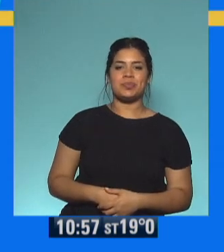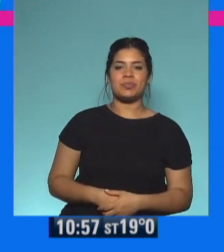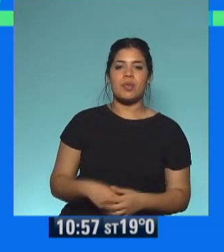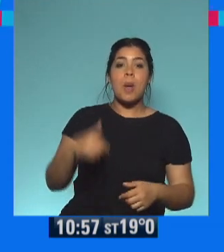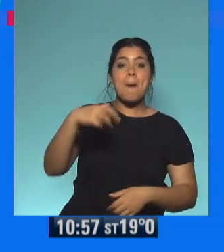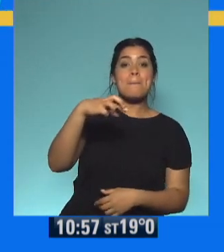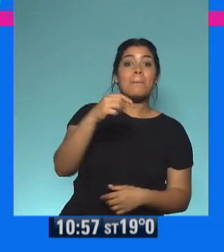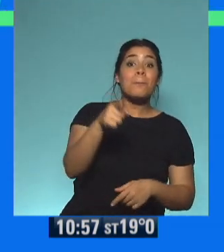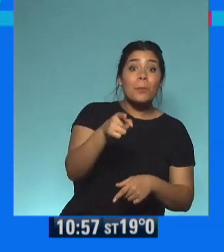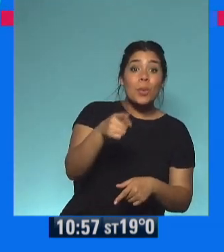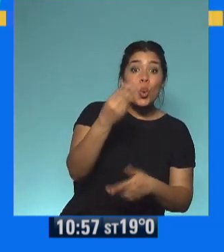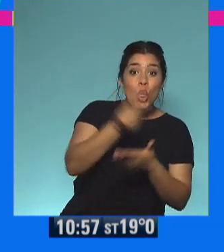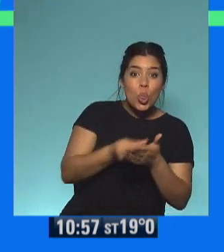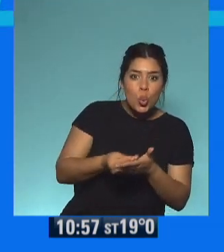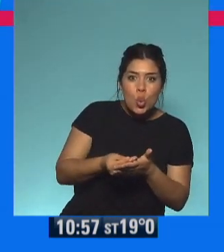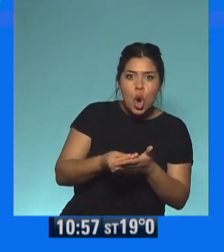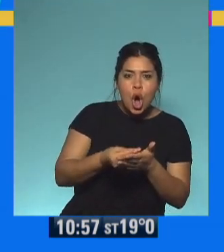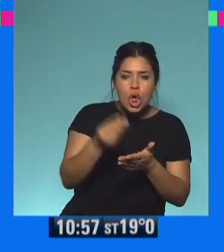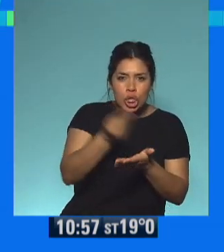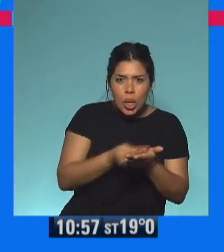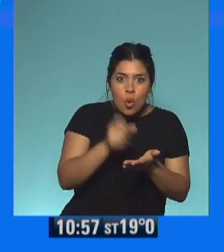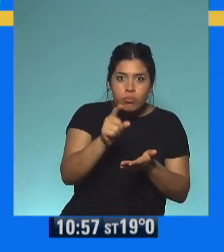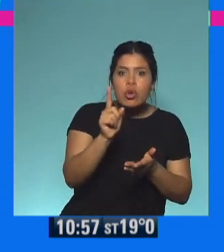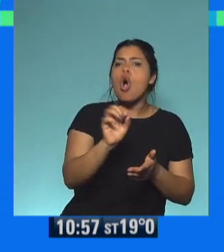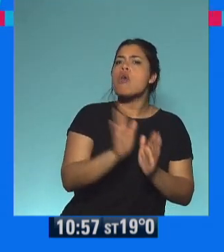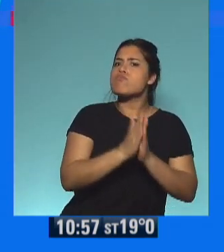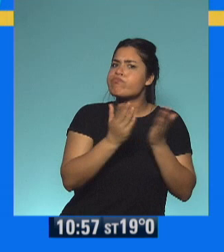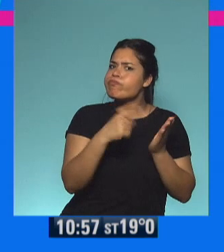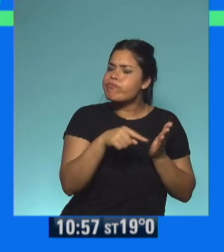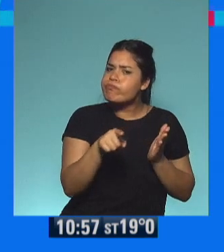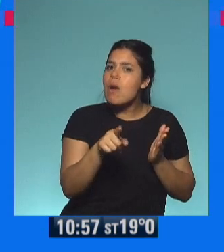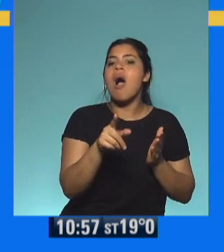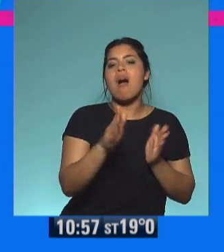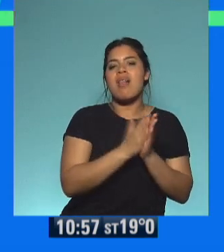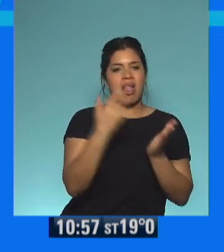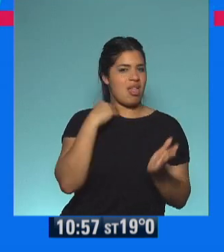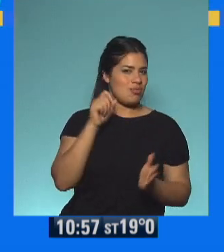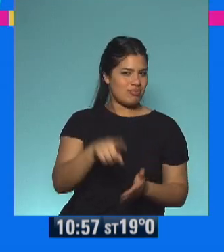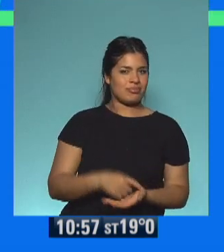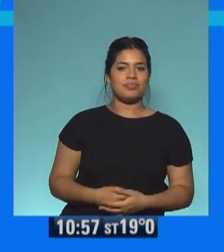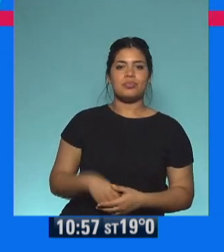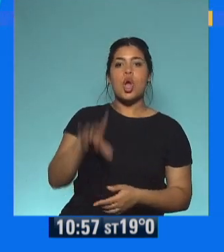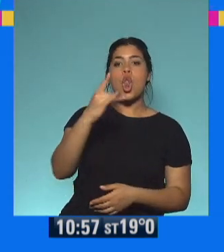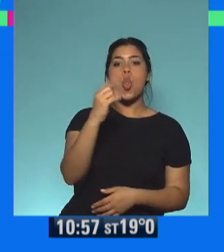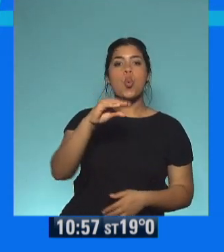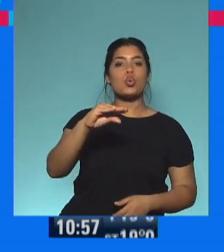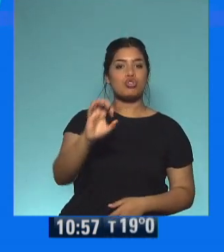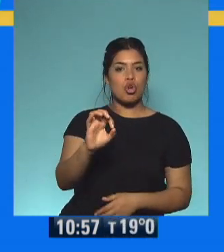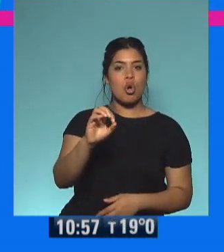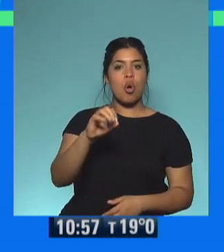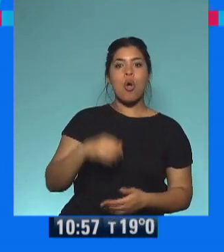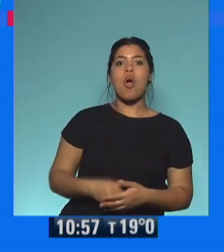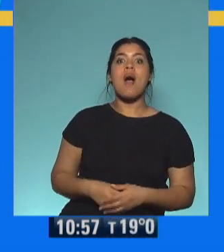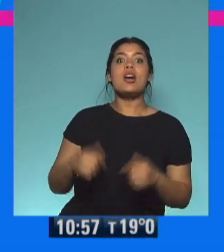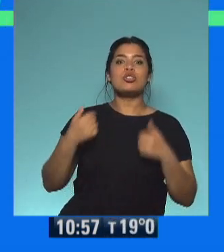Pájaro amarillo, ¿lo dibujó? Ay, o lo tiene. Tiene el libro. A ver, Lucho Manucho, y vuelo como